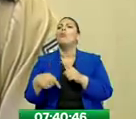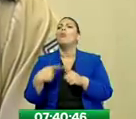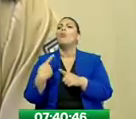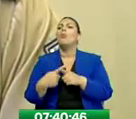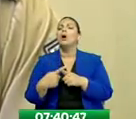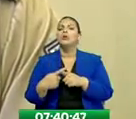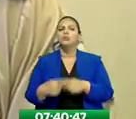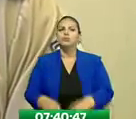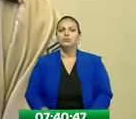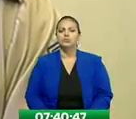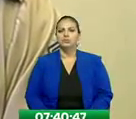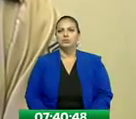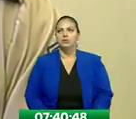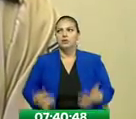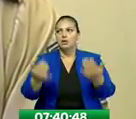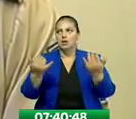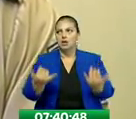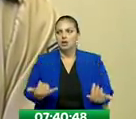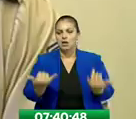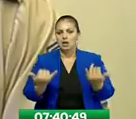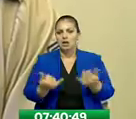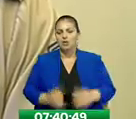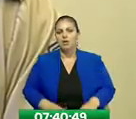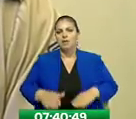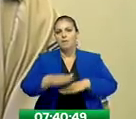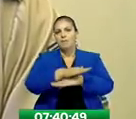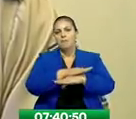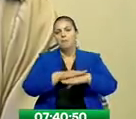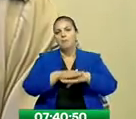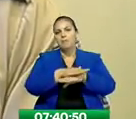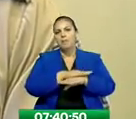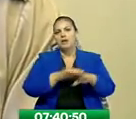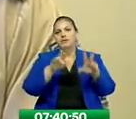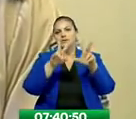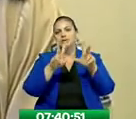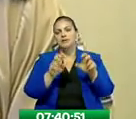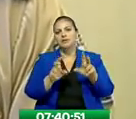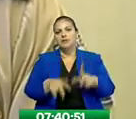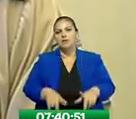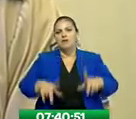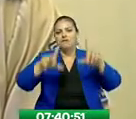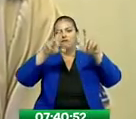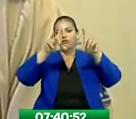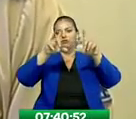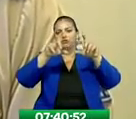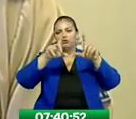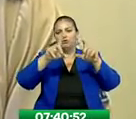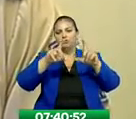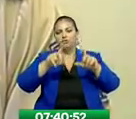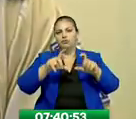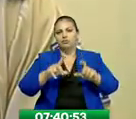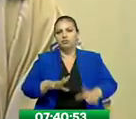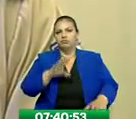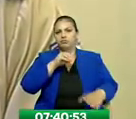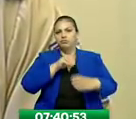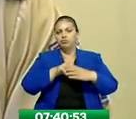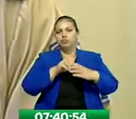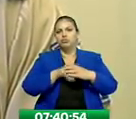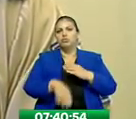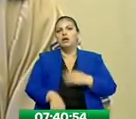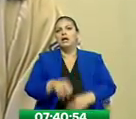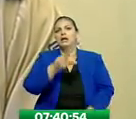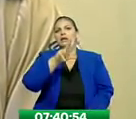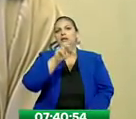o el archivo fotográfico institucional que tenemos, con más de 300.000 datos, nos pueden permitir identificar